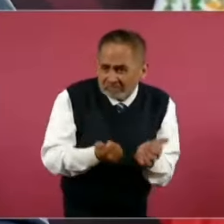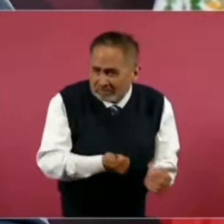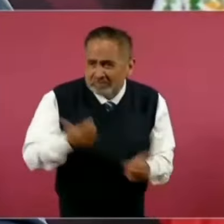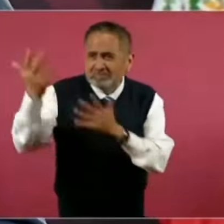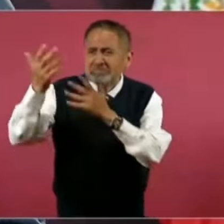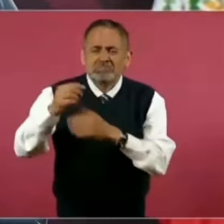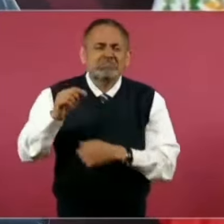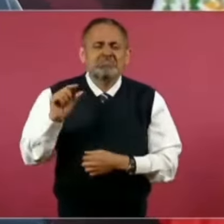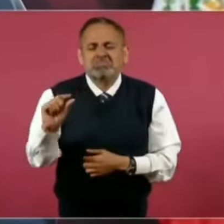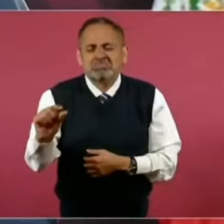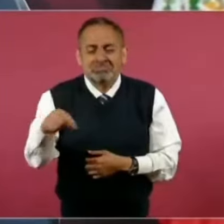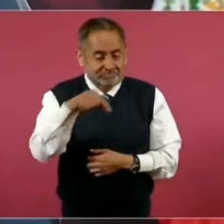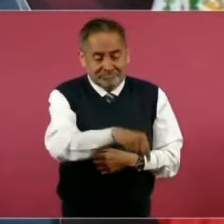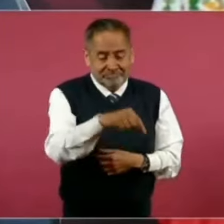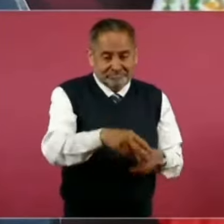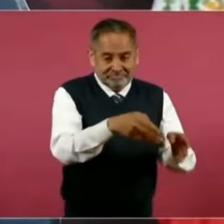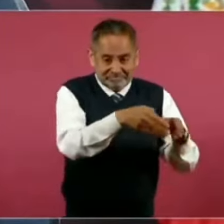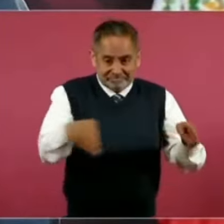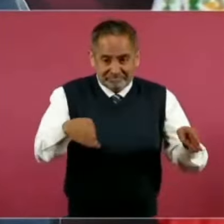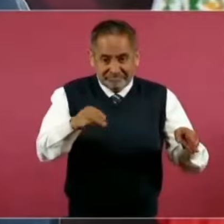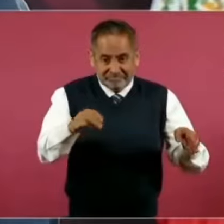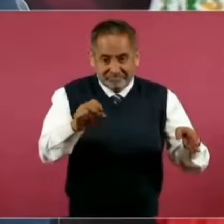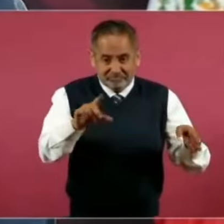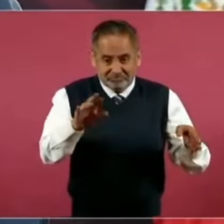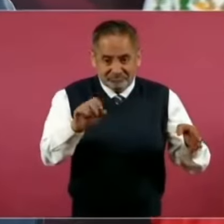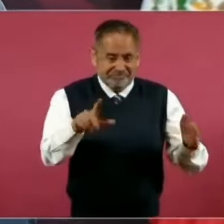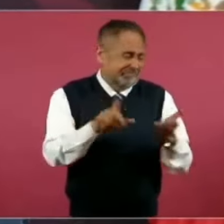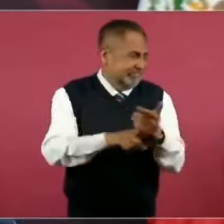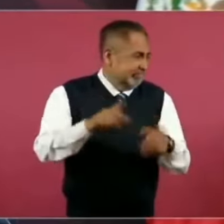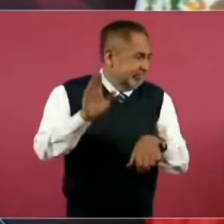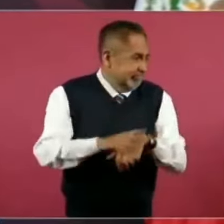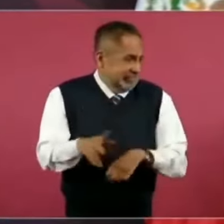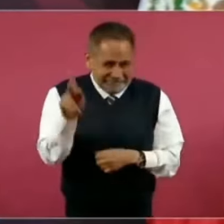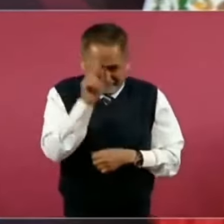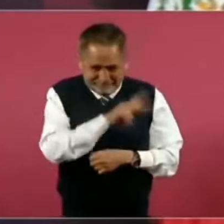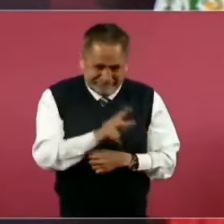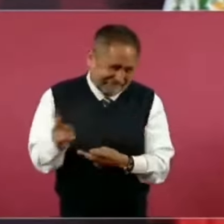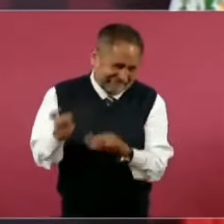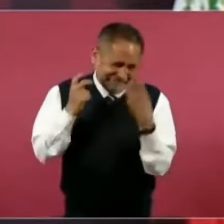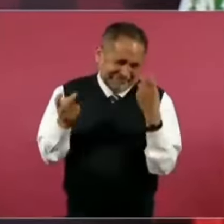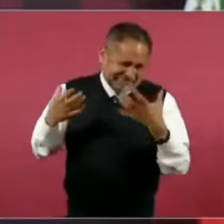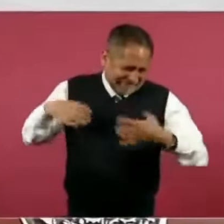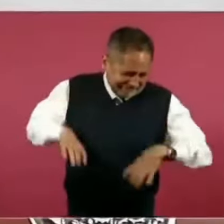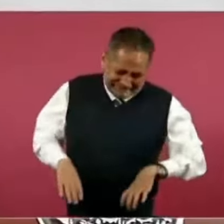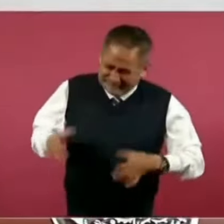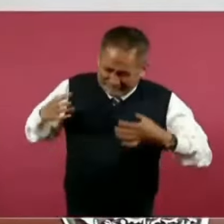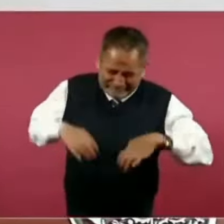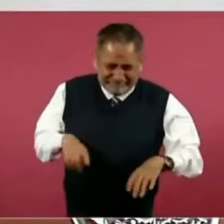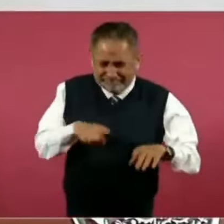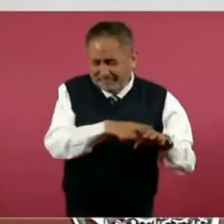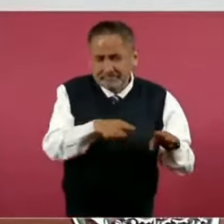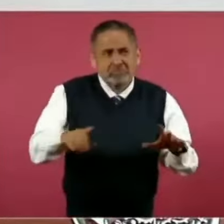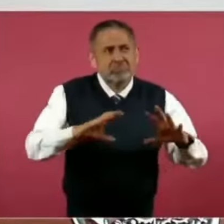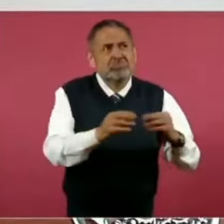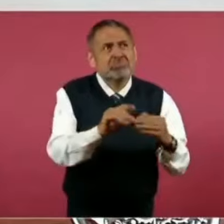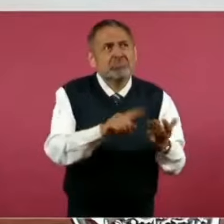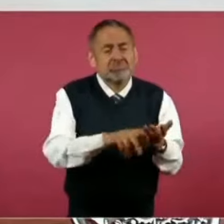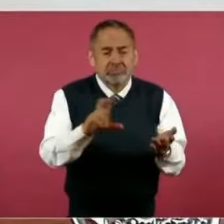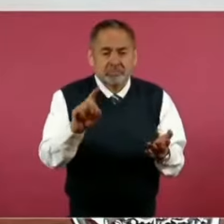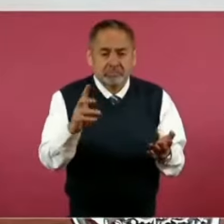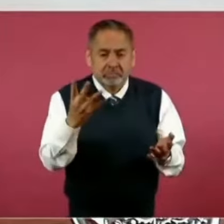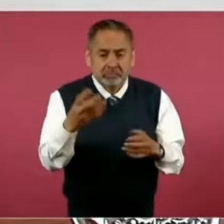No se compara lo que significó el saqueo de México en los 34